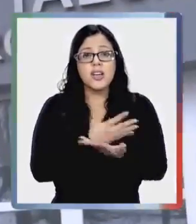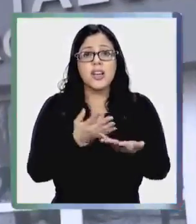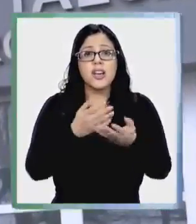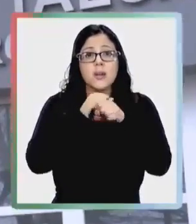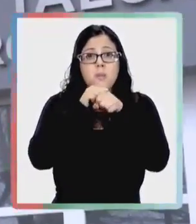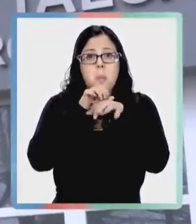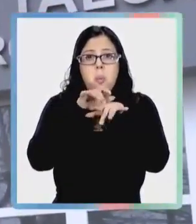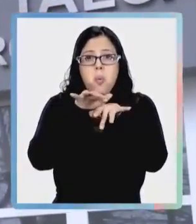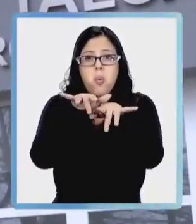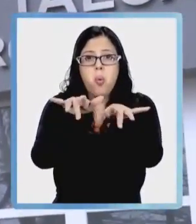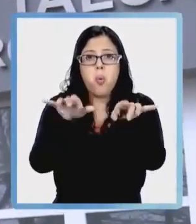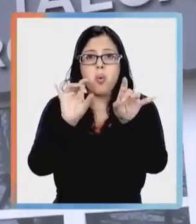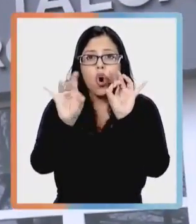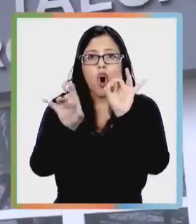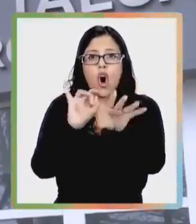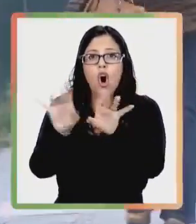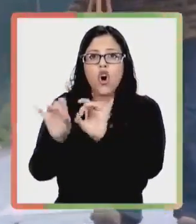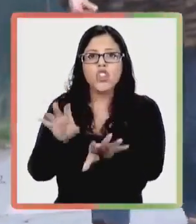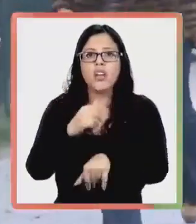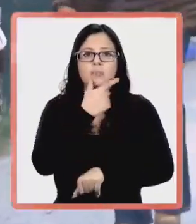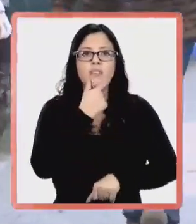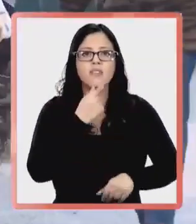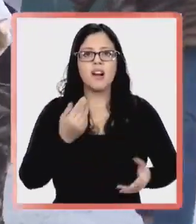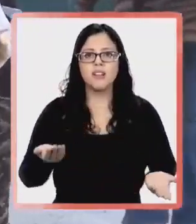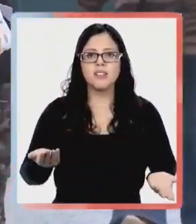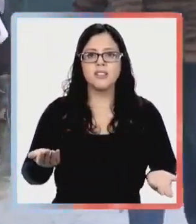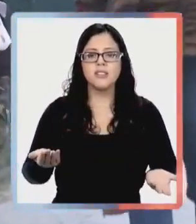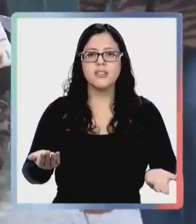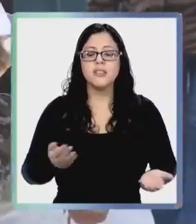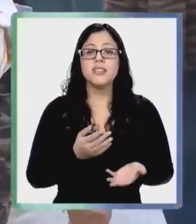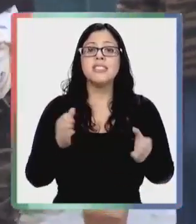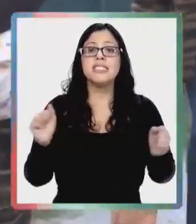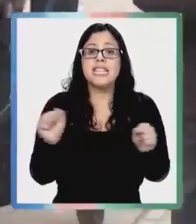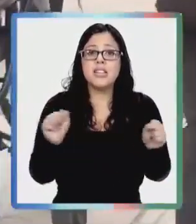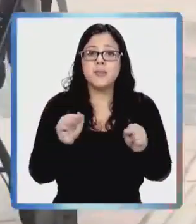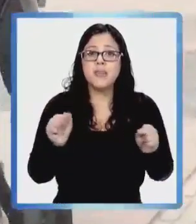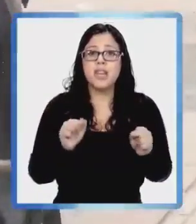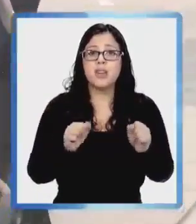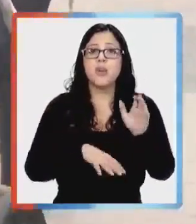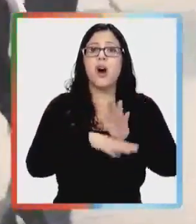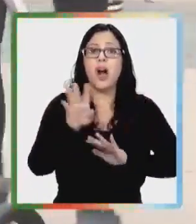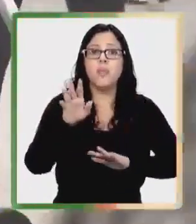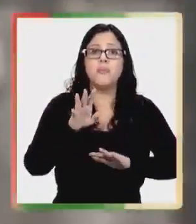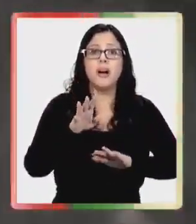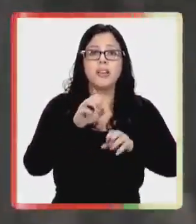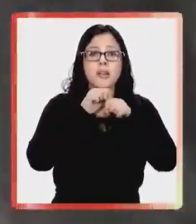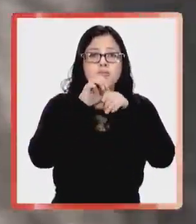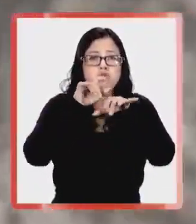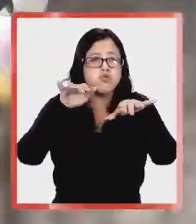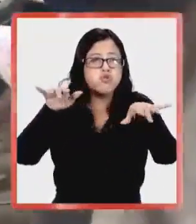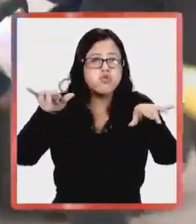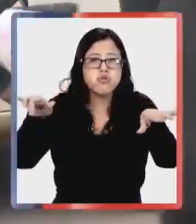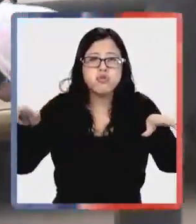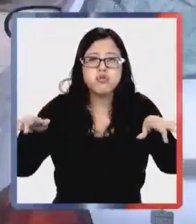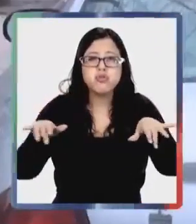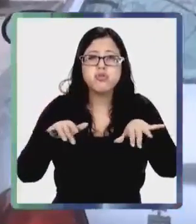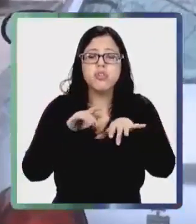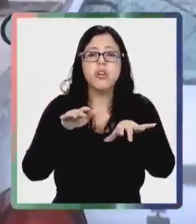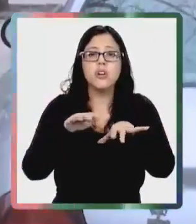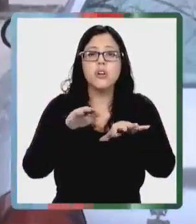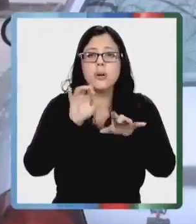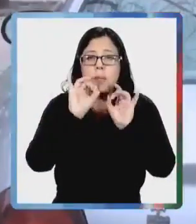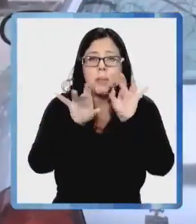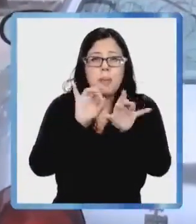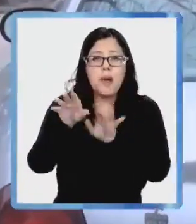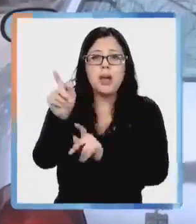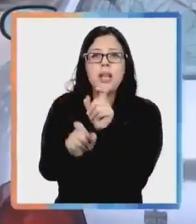ambiente adecuado para que exista la facilidad para que los gérmenes actúen. En invierno hay más carga viral, más carga de bacterias, ¿no es